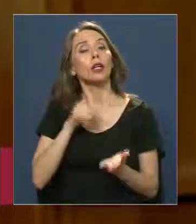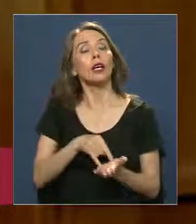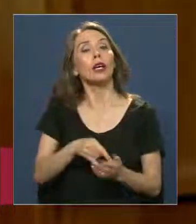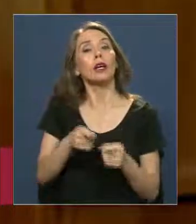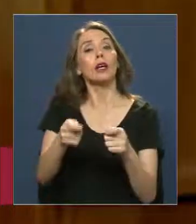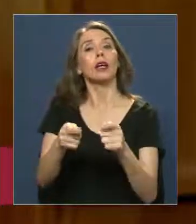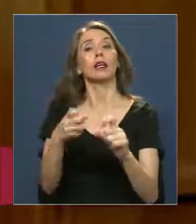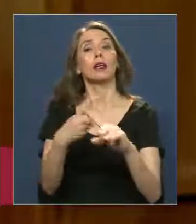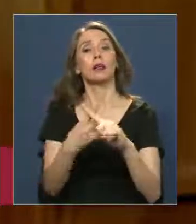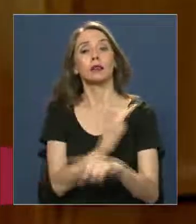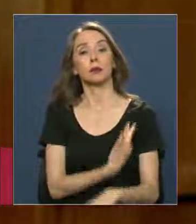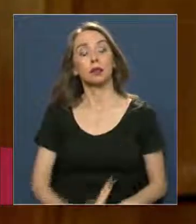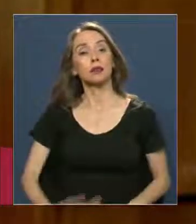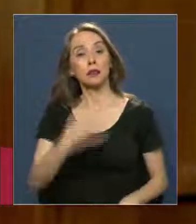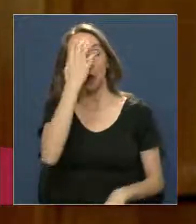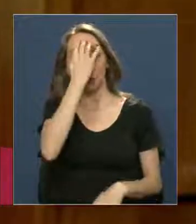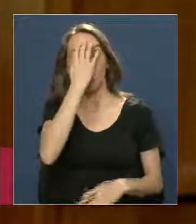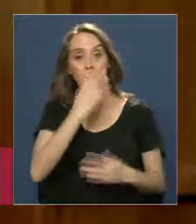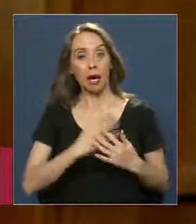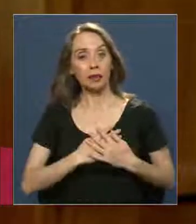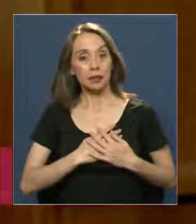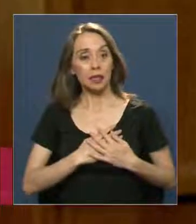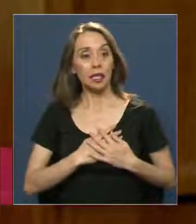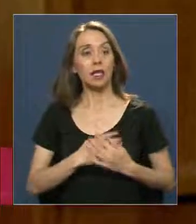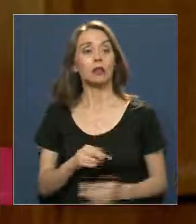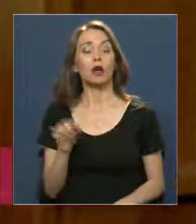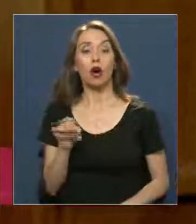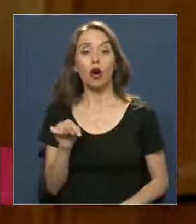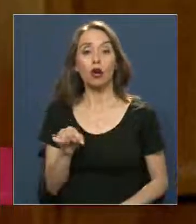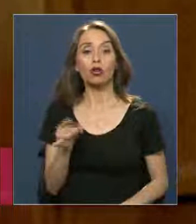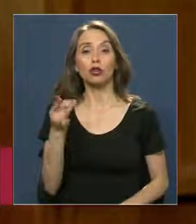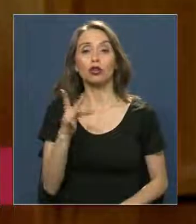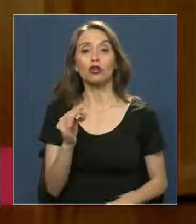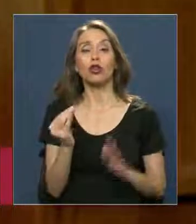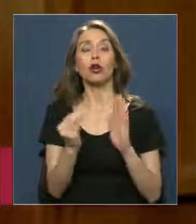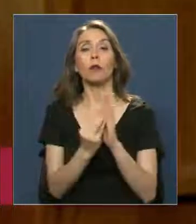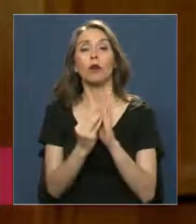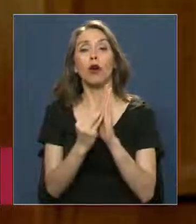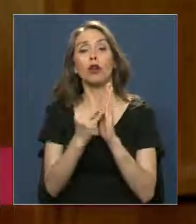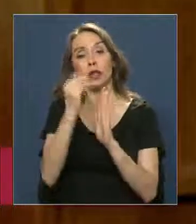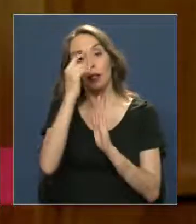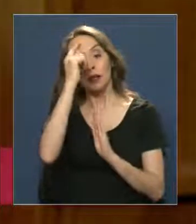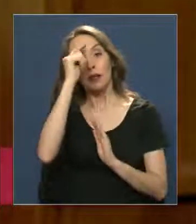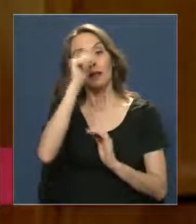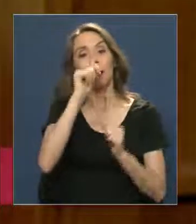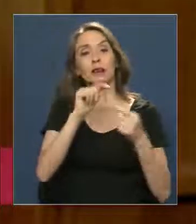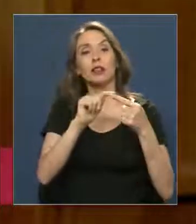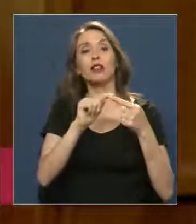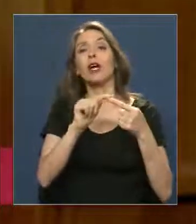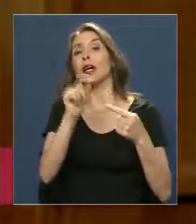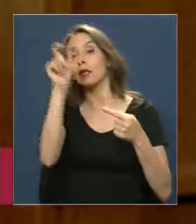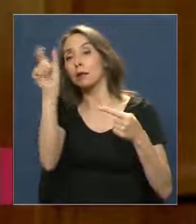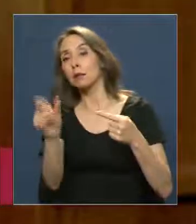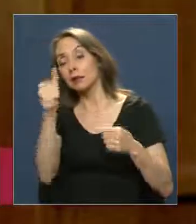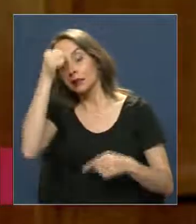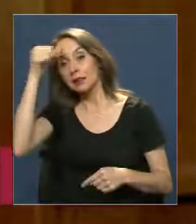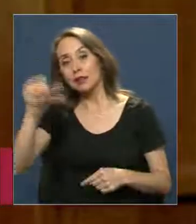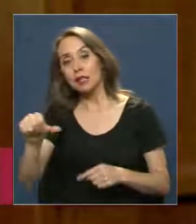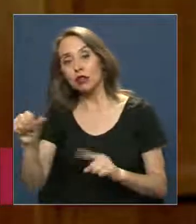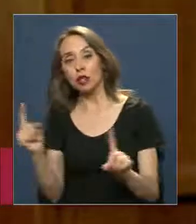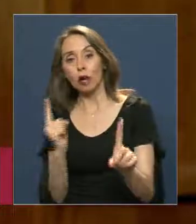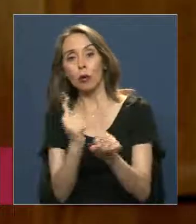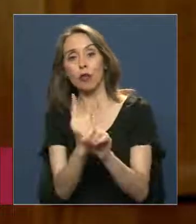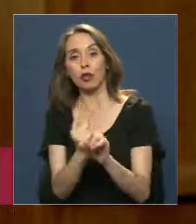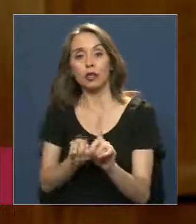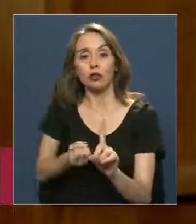por la expresidenta Bachelet y hoy solo conserva la hipótesis de sancionar la incitación directa a la violencia. O sea,